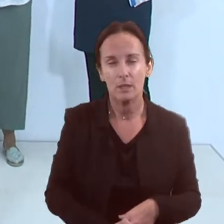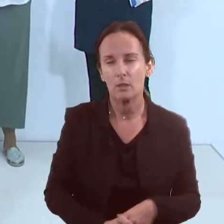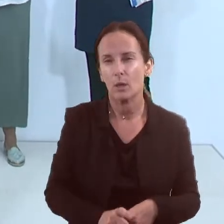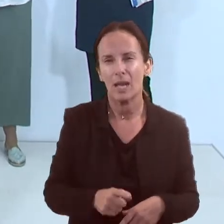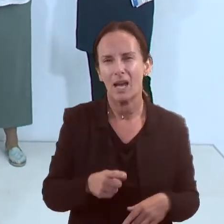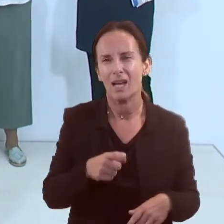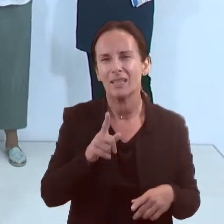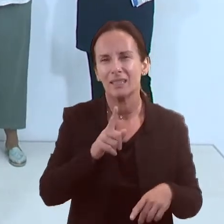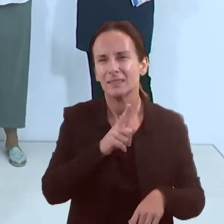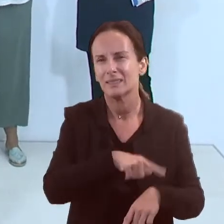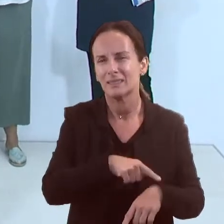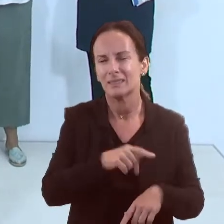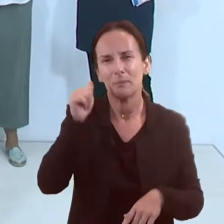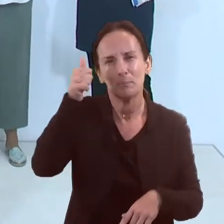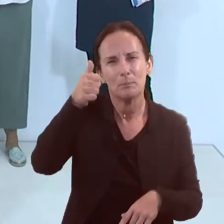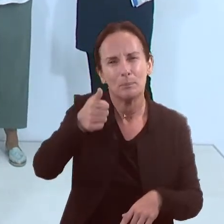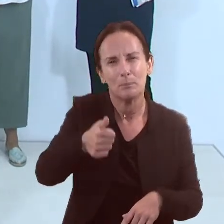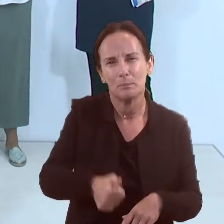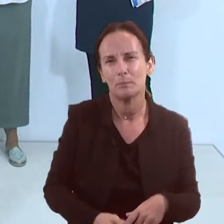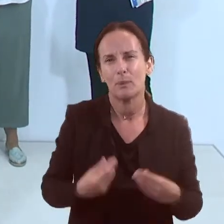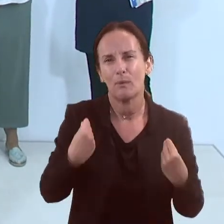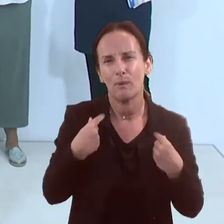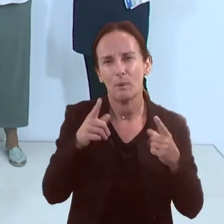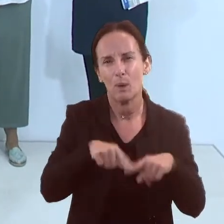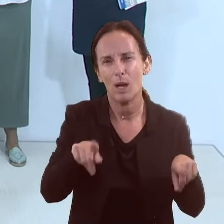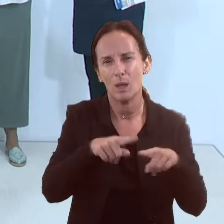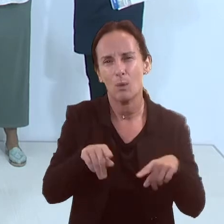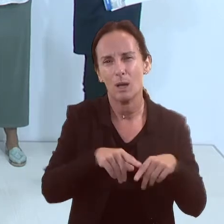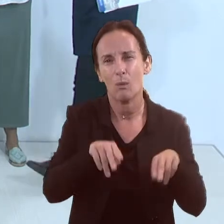más difícil es su reinserción.